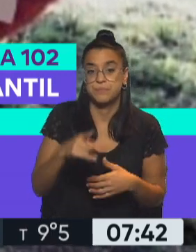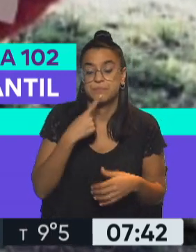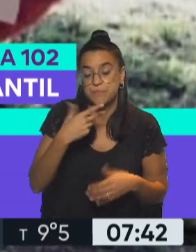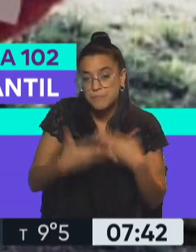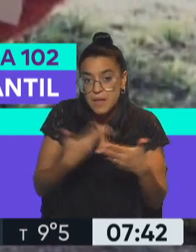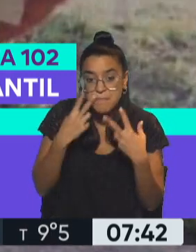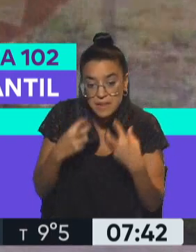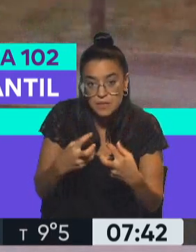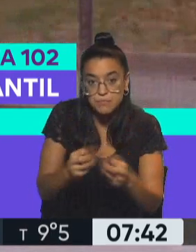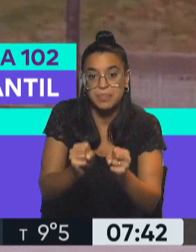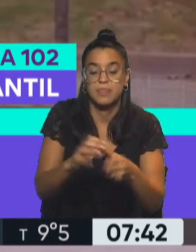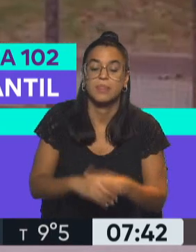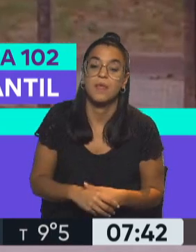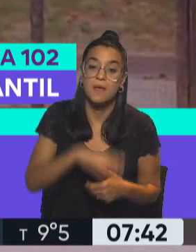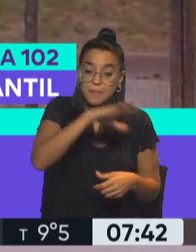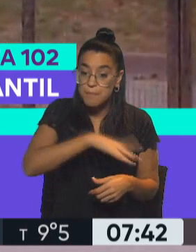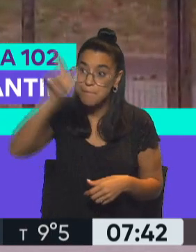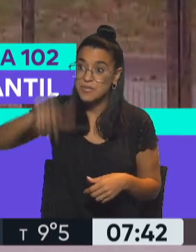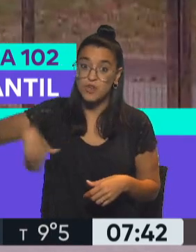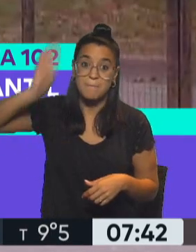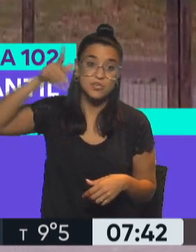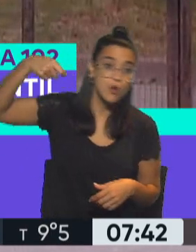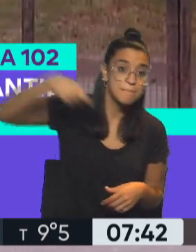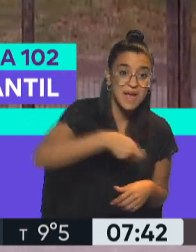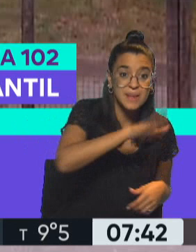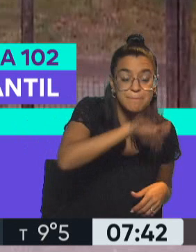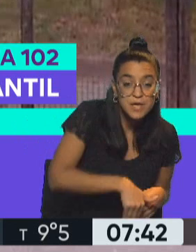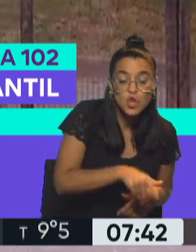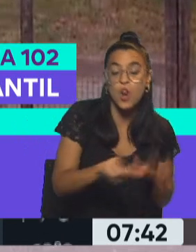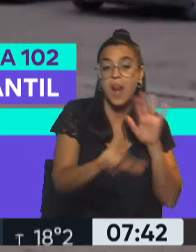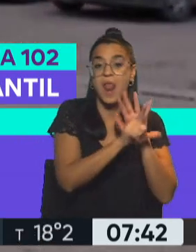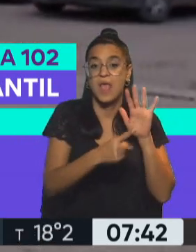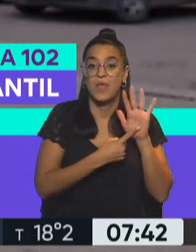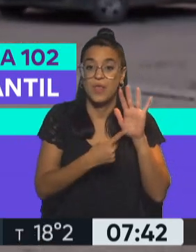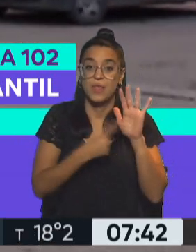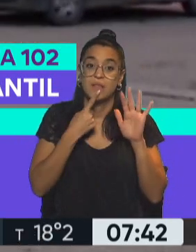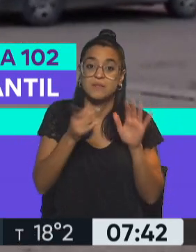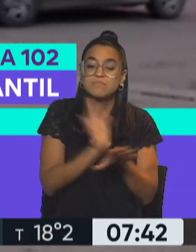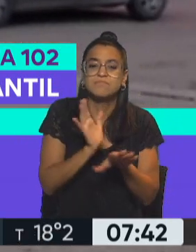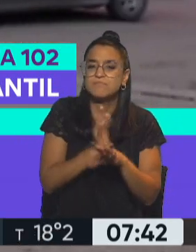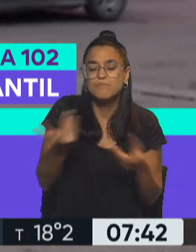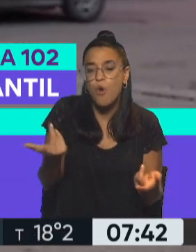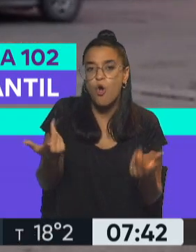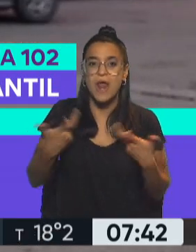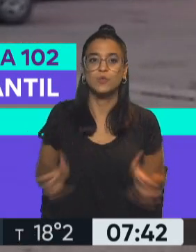devenir de la investigación. Un infanticidio siempre es en las leyes a contranatura